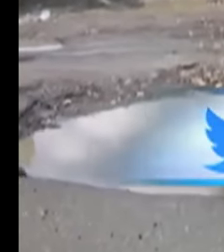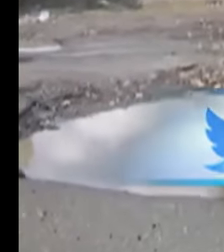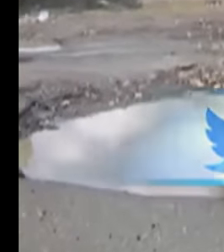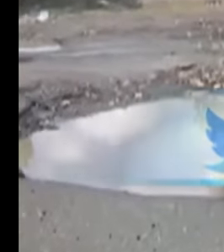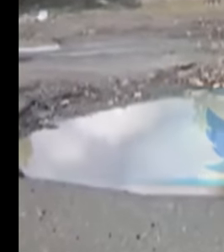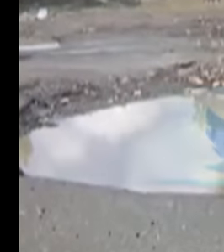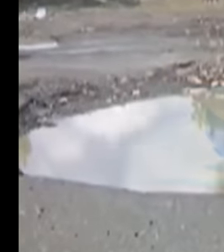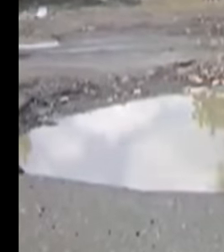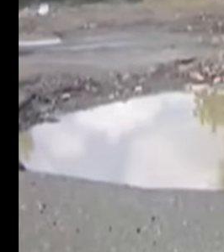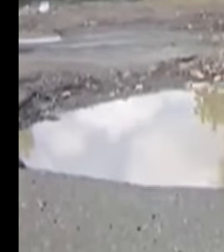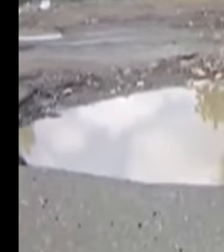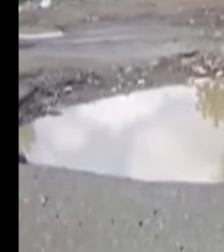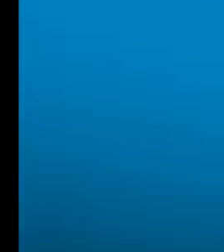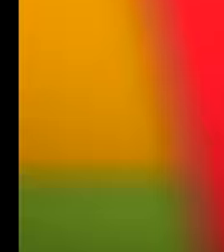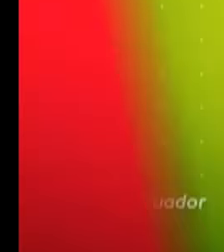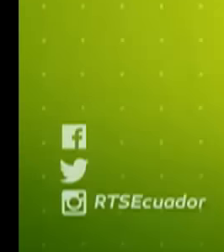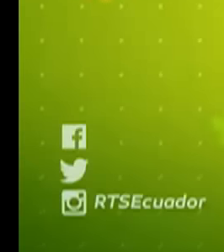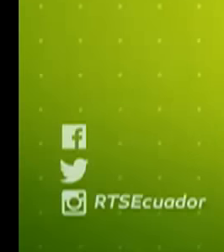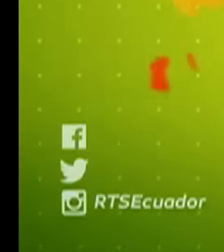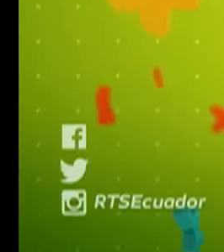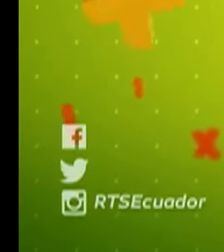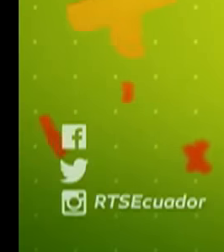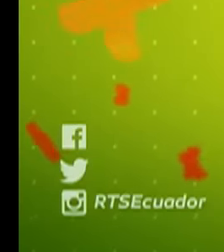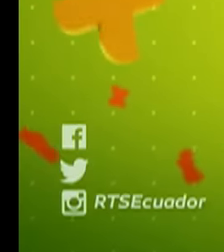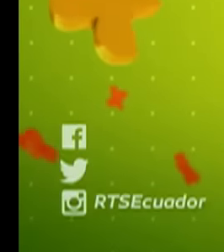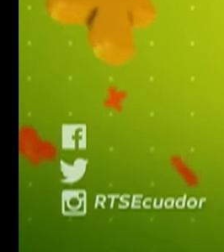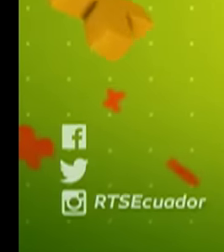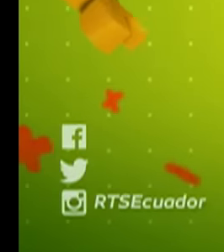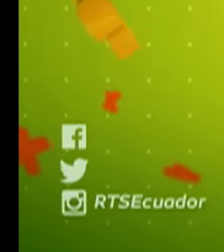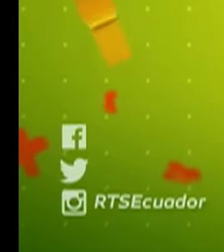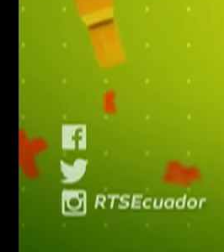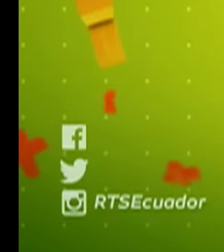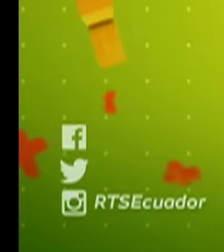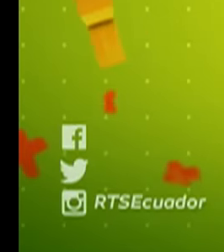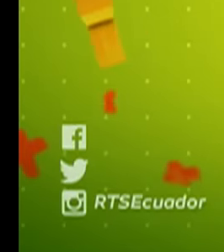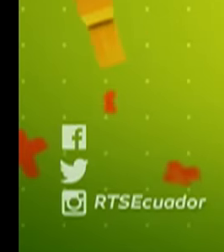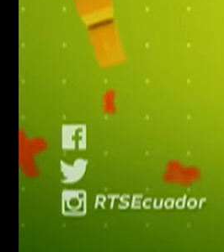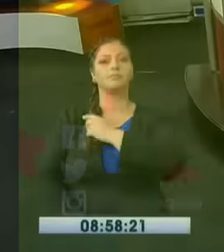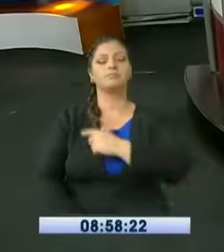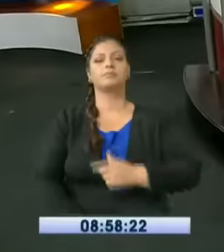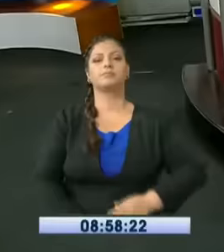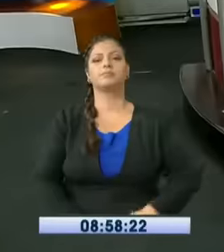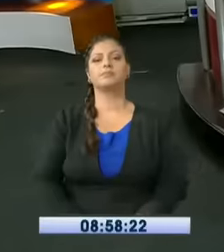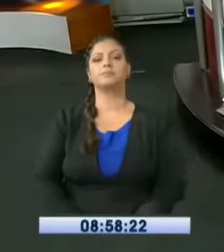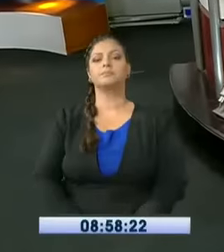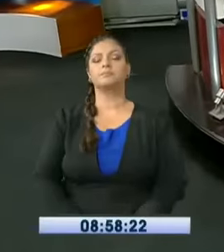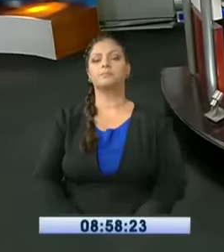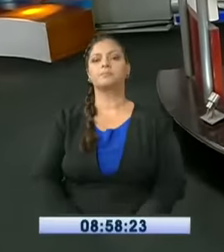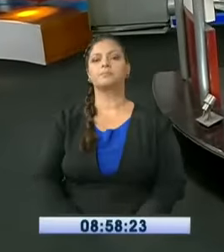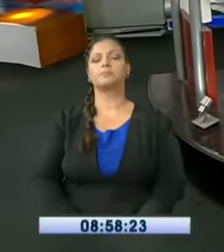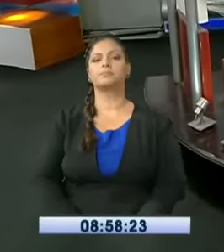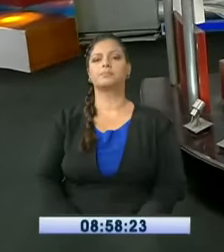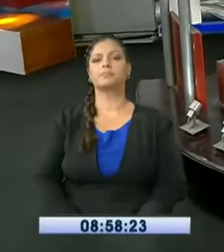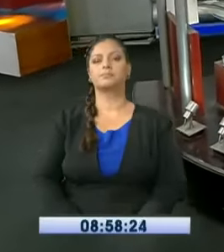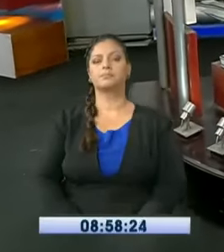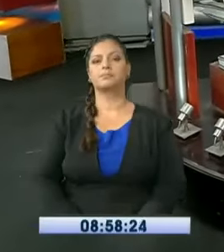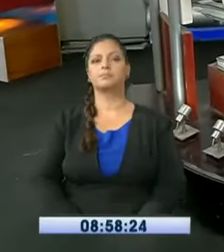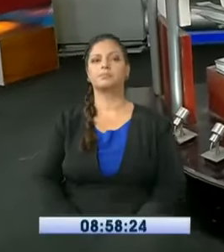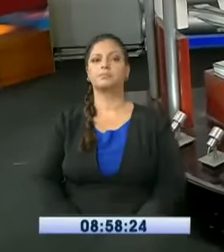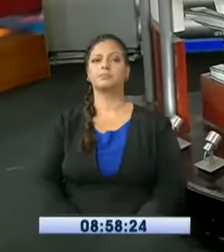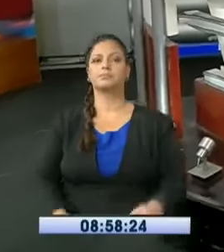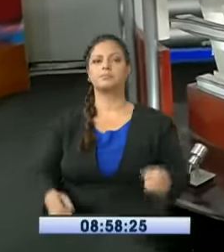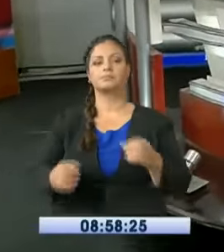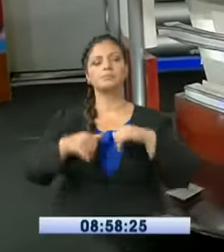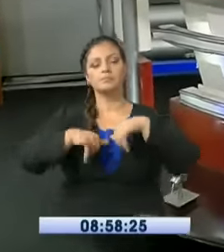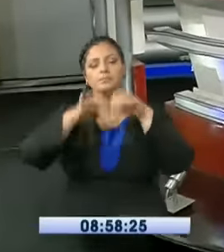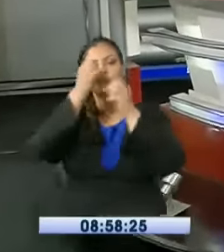@RTS_la noticia. Nosotros buscaremos soluciones. Bueno, estamos de regreso para